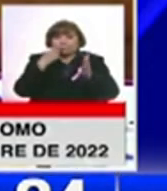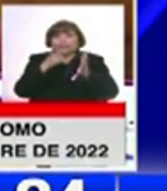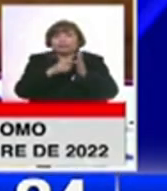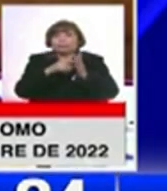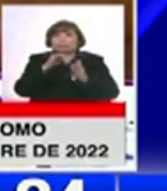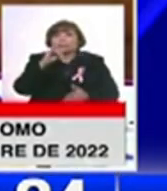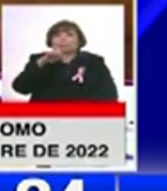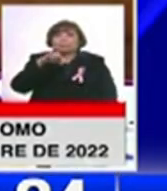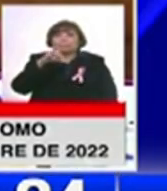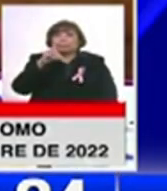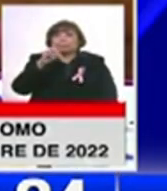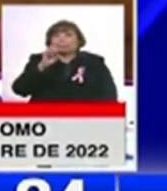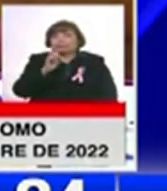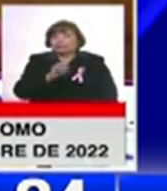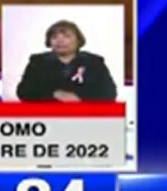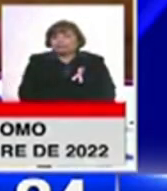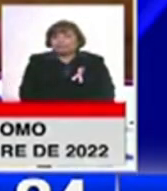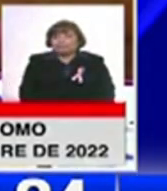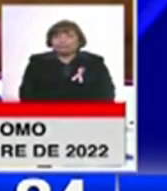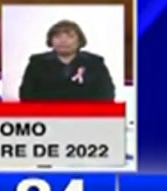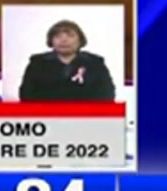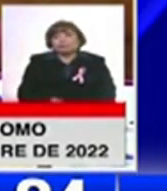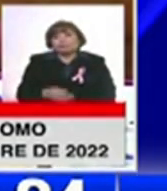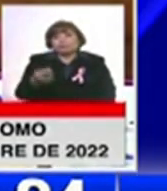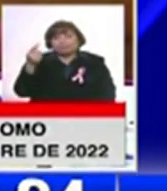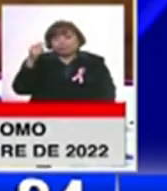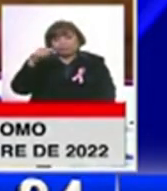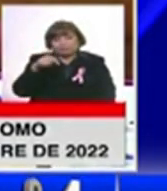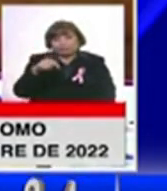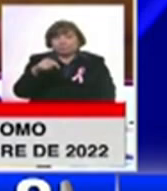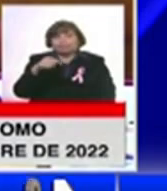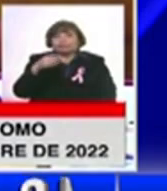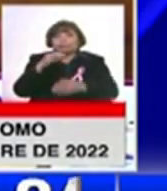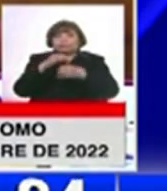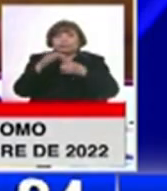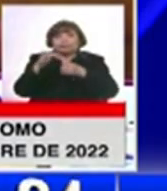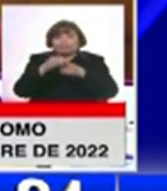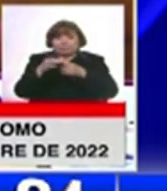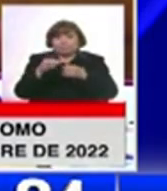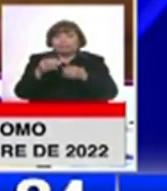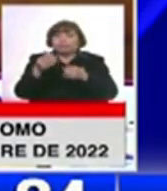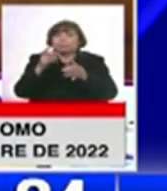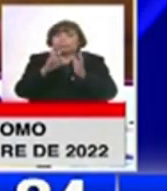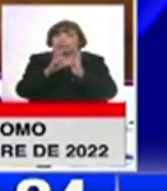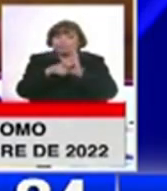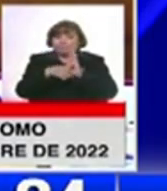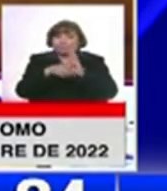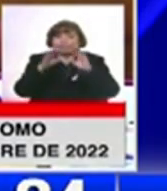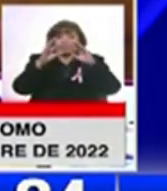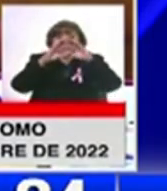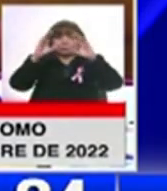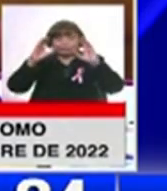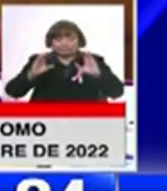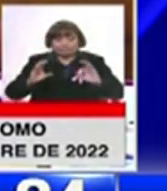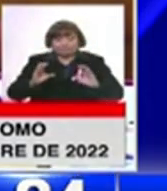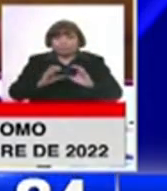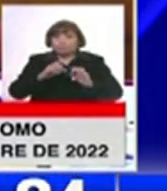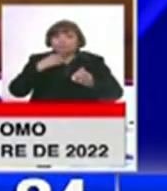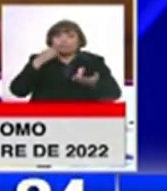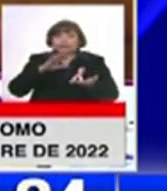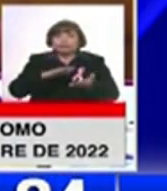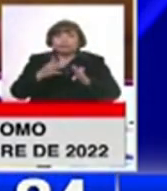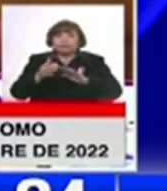y propietario de la Casa de Zarratea, que como se recuerda, figuró como fallecido. Pero fue una situación que posteriormente